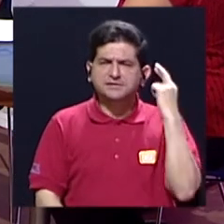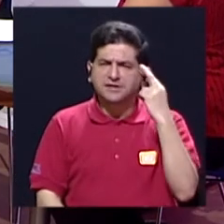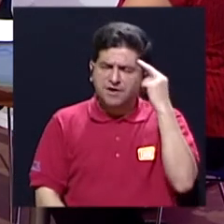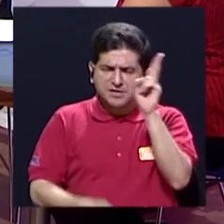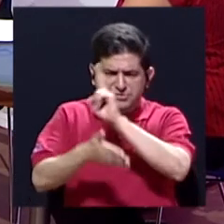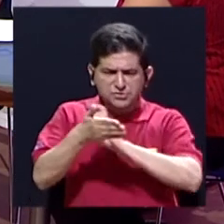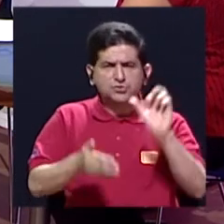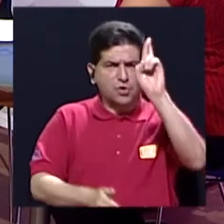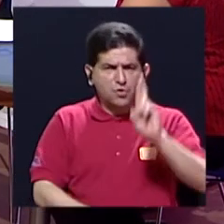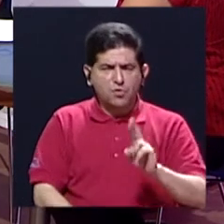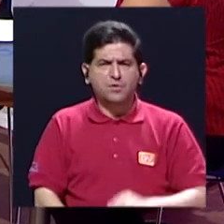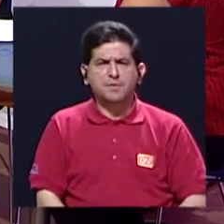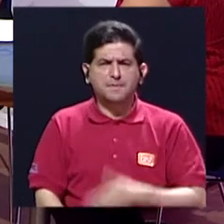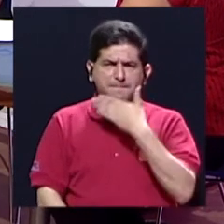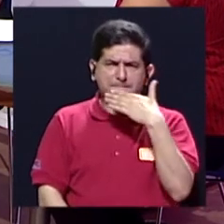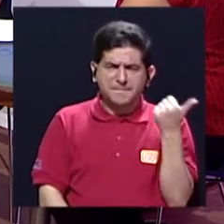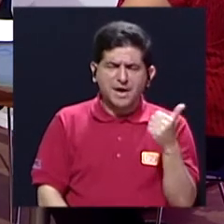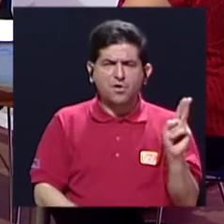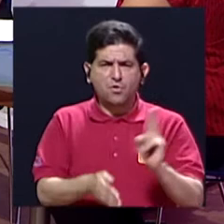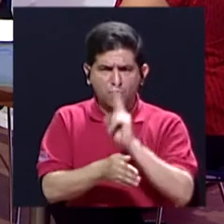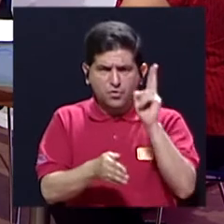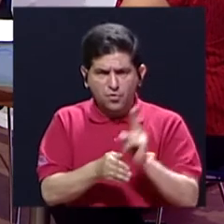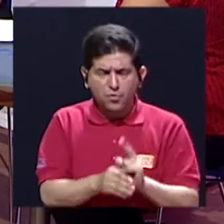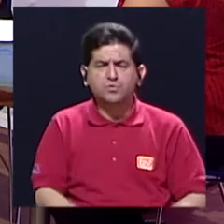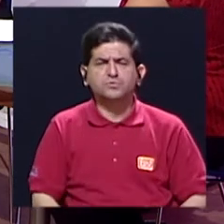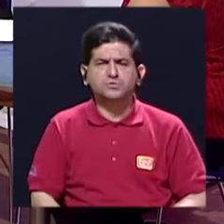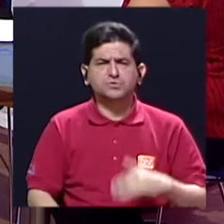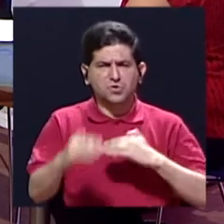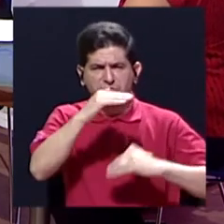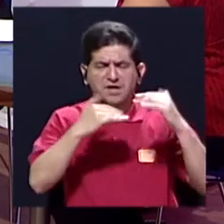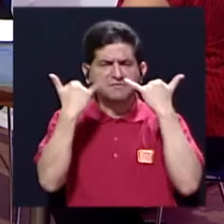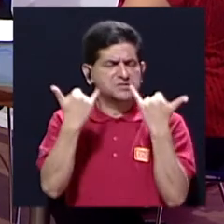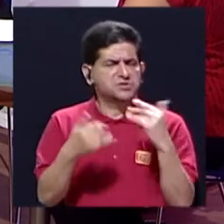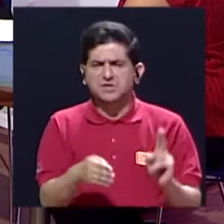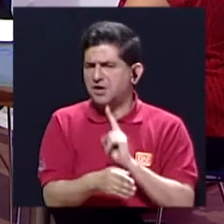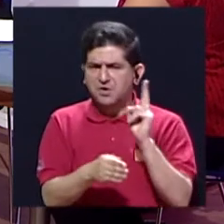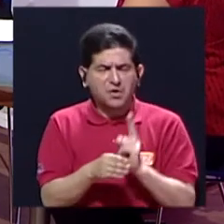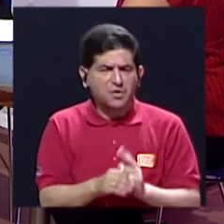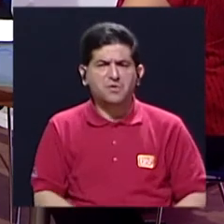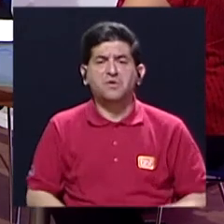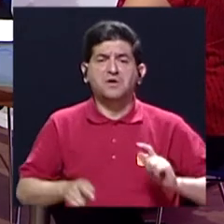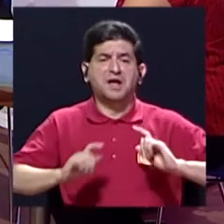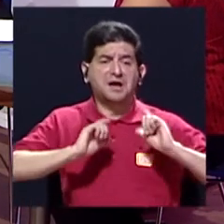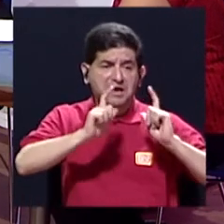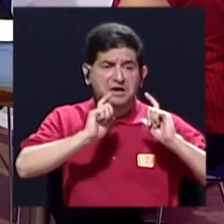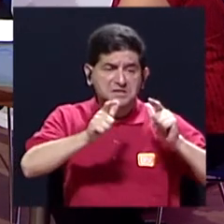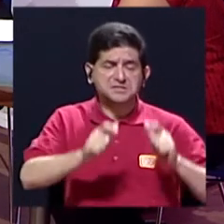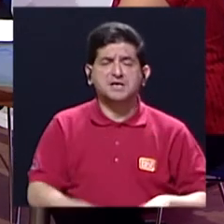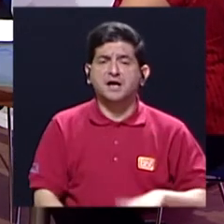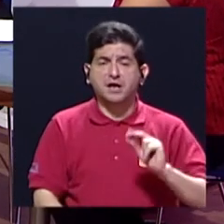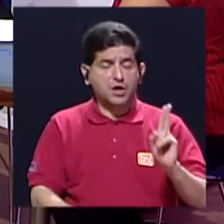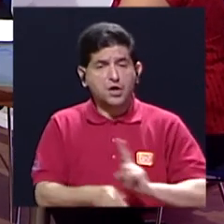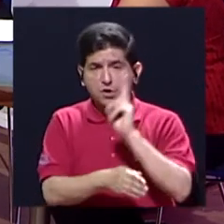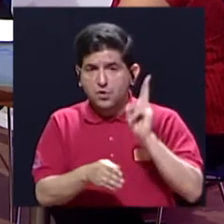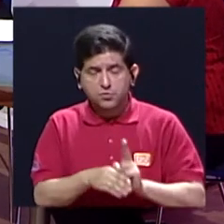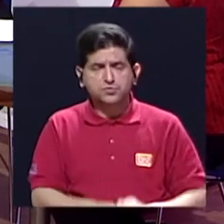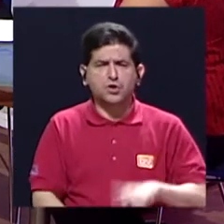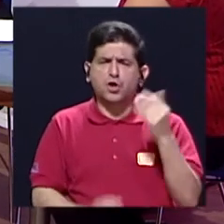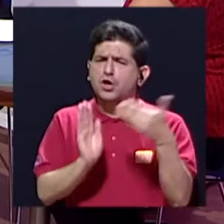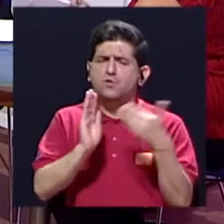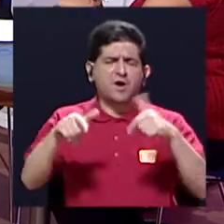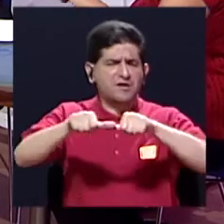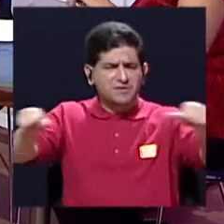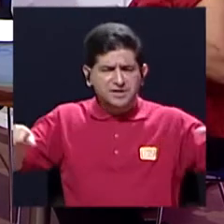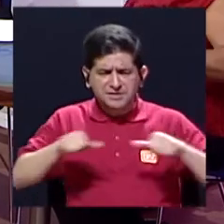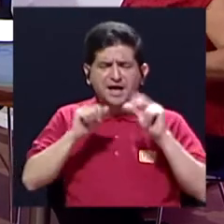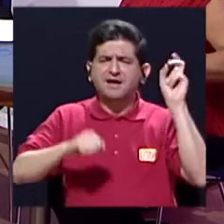qué la UCR no hace más bien uso y renovación de edificios que ya no utiliza, que está desalojando, que tienen poco uso, en lugar de dañar ese